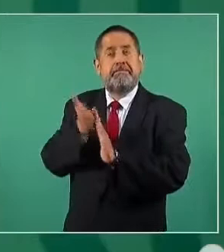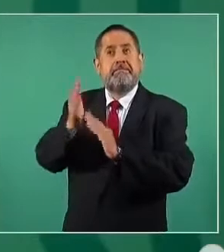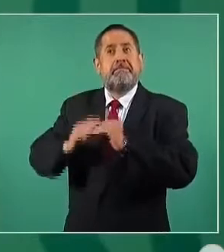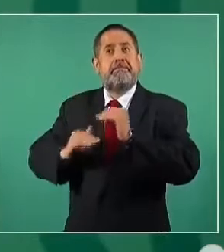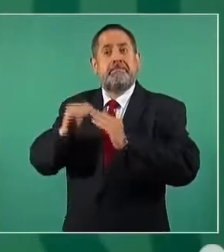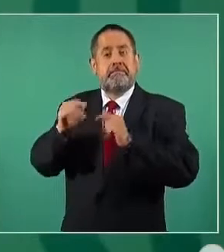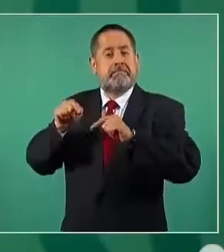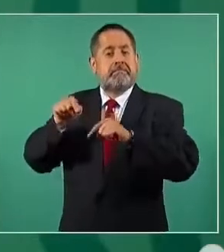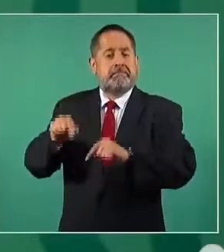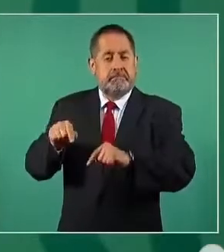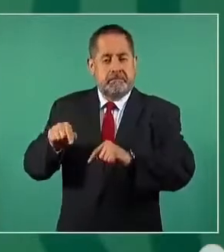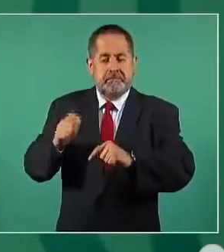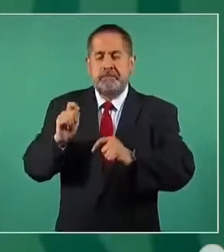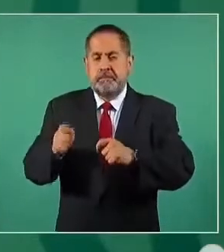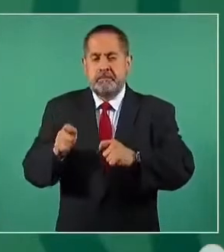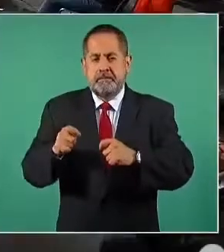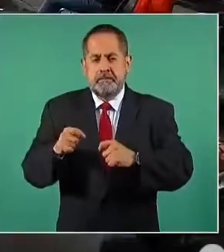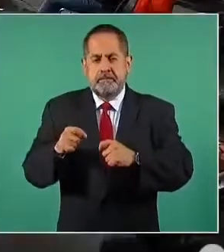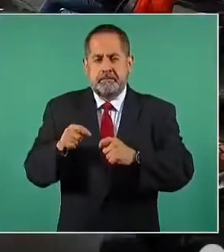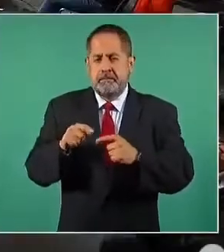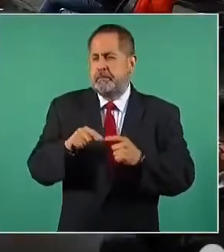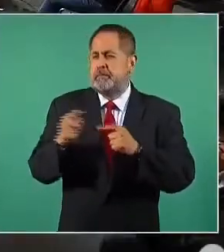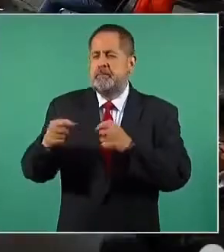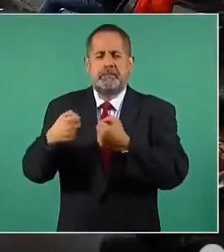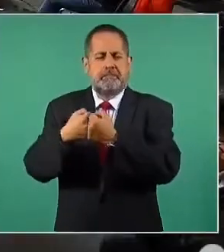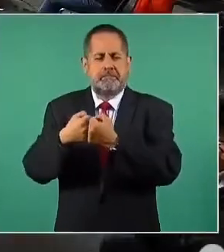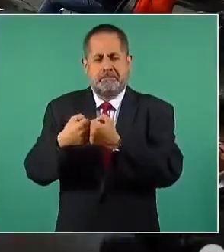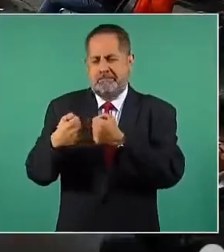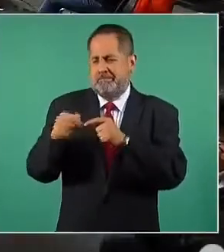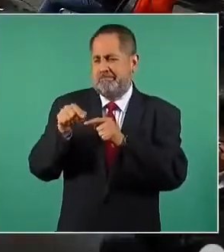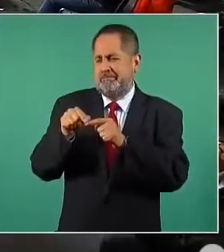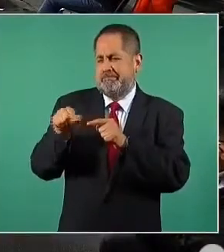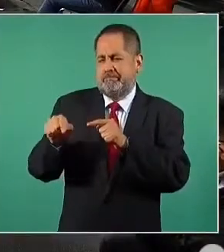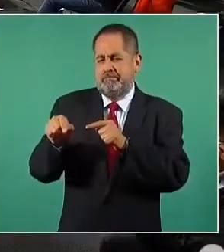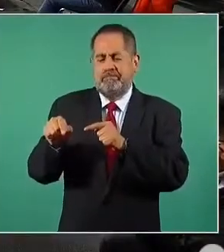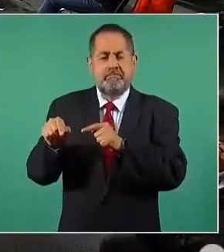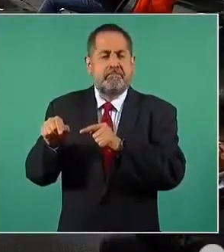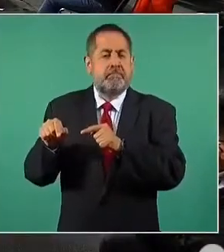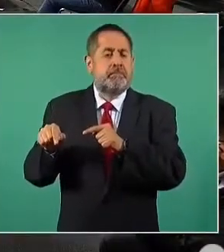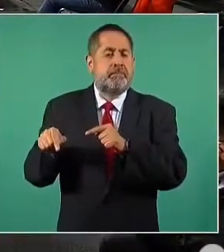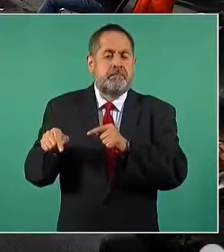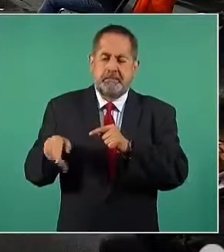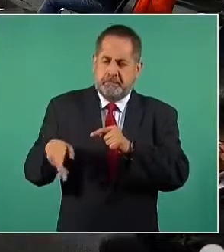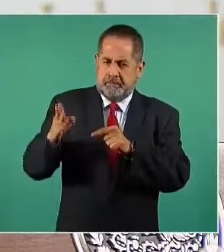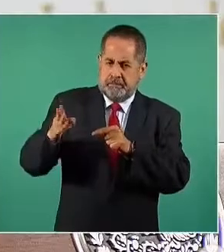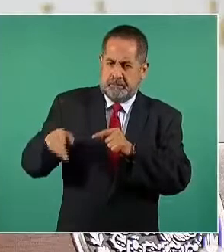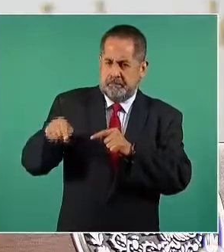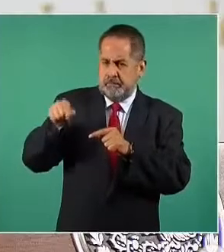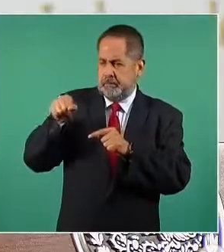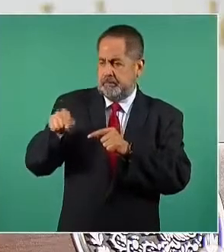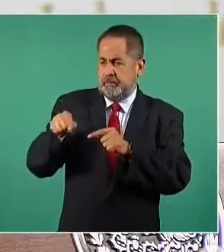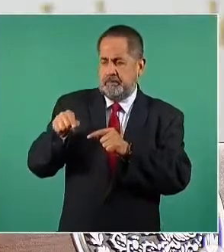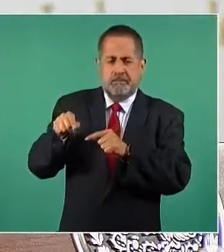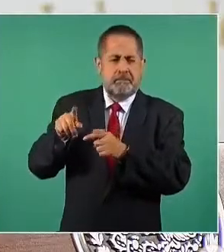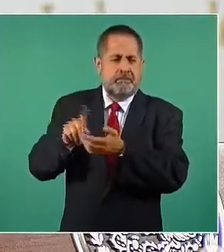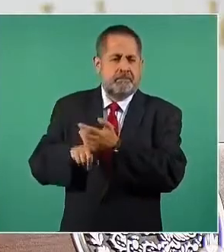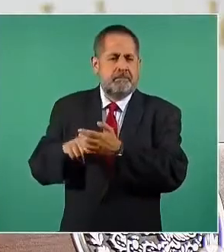Tulum, nada más que en los límites, en lo que